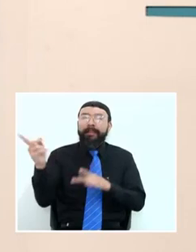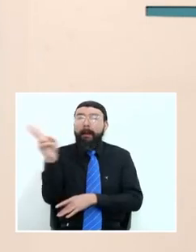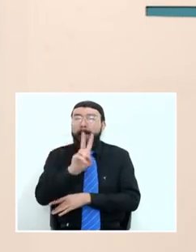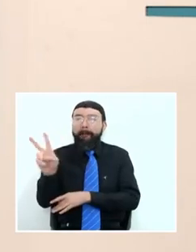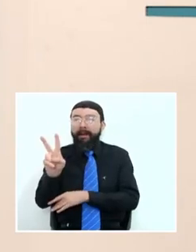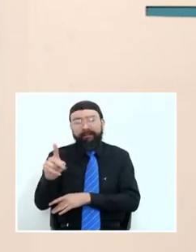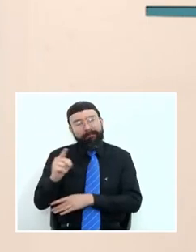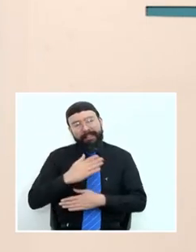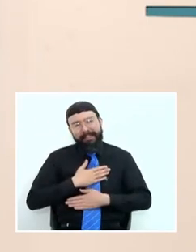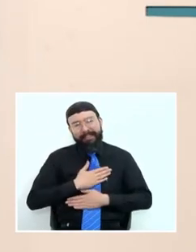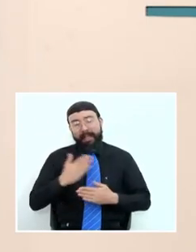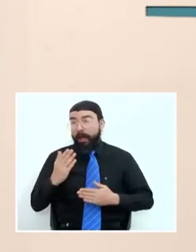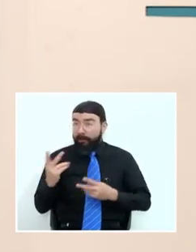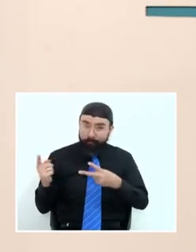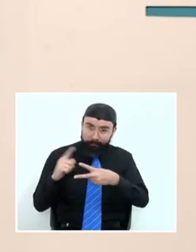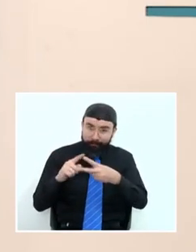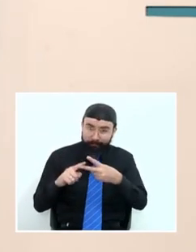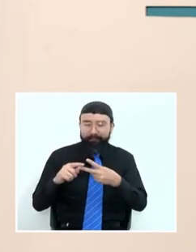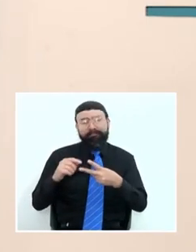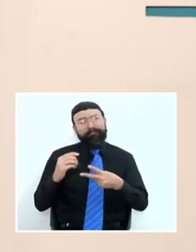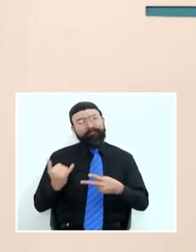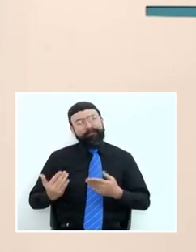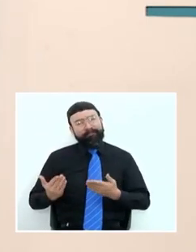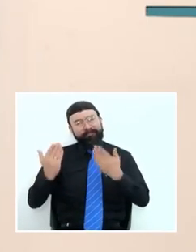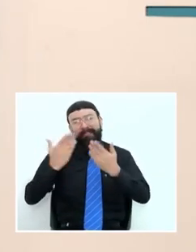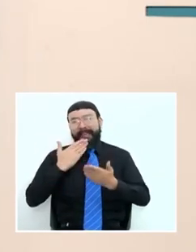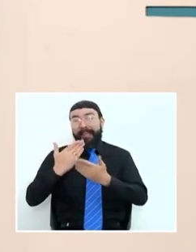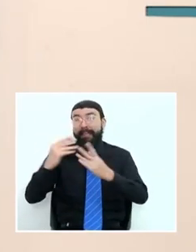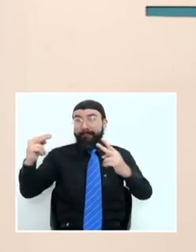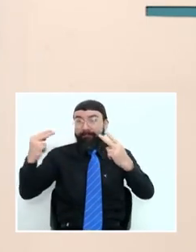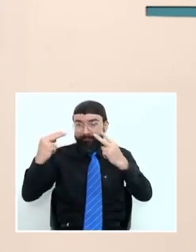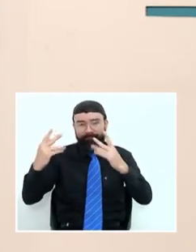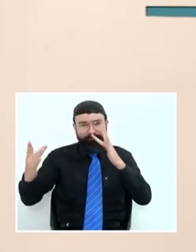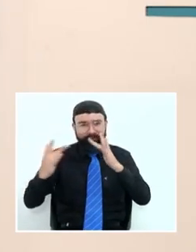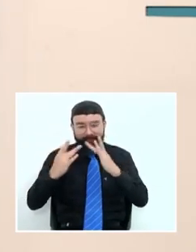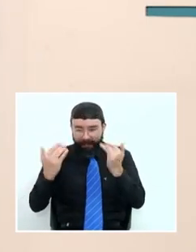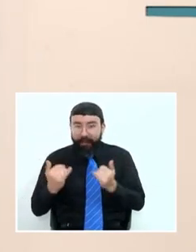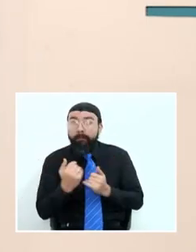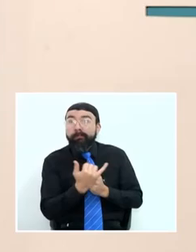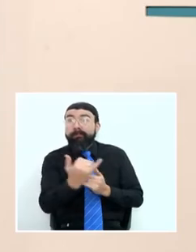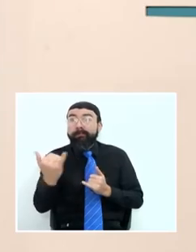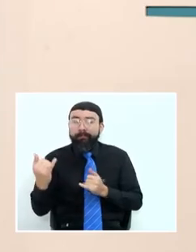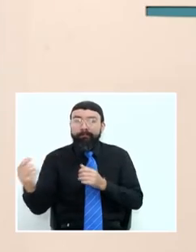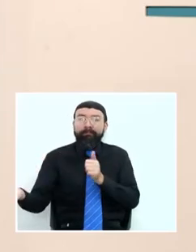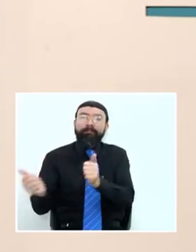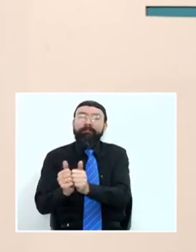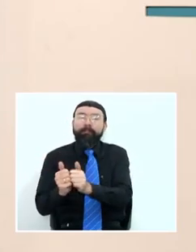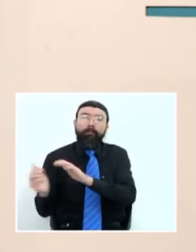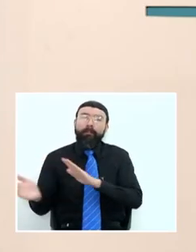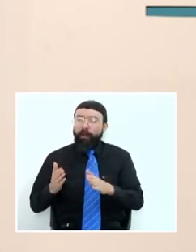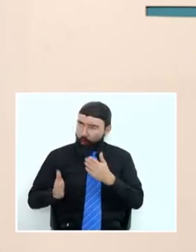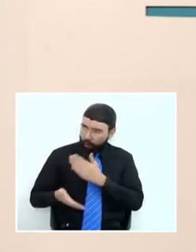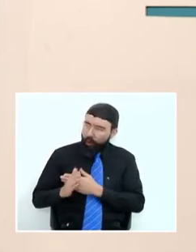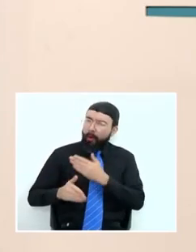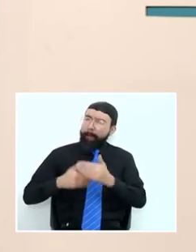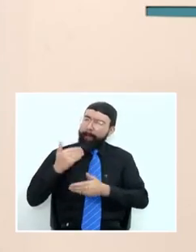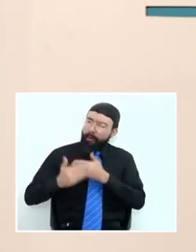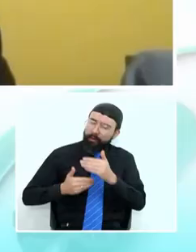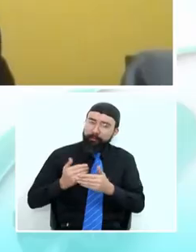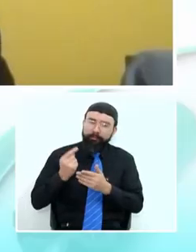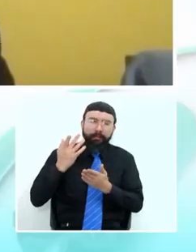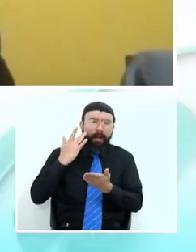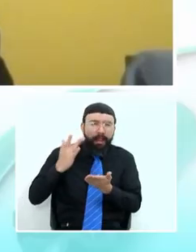saludes, Marcos y María Italia, por estar con nosotros en este momento. Bueno, sigamos en ese proceso de